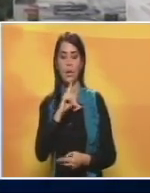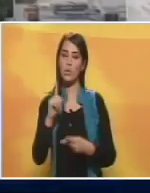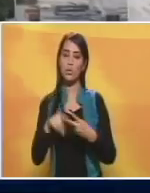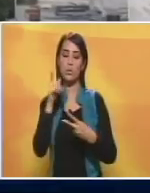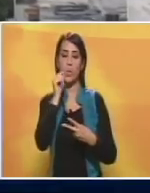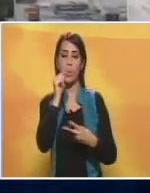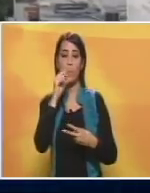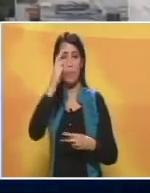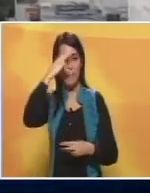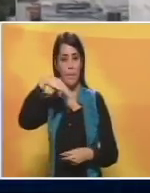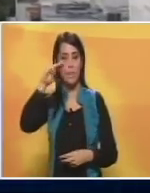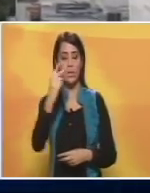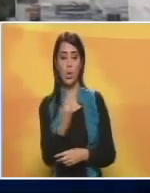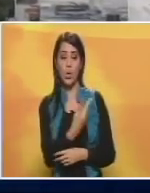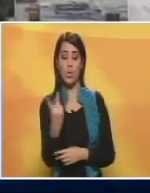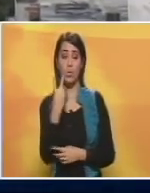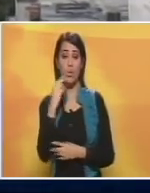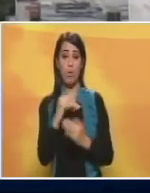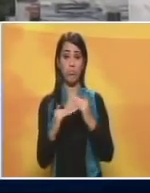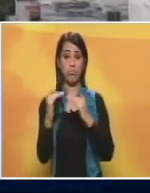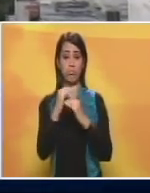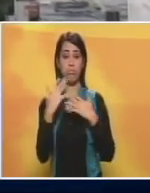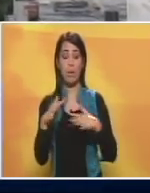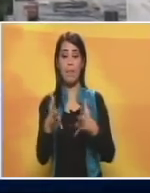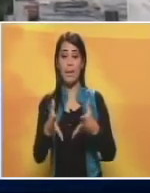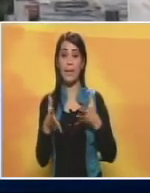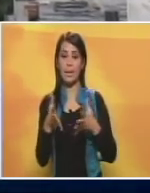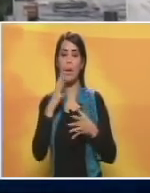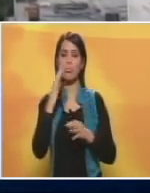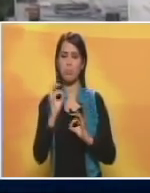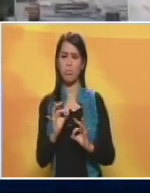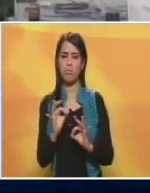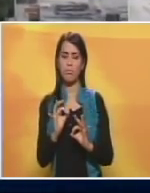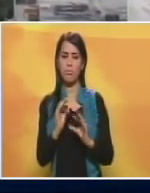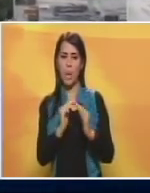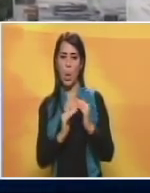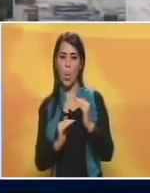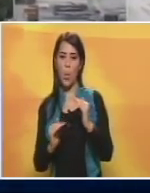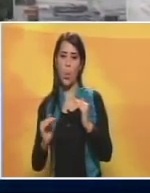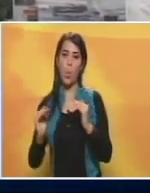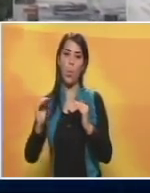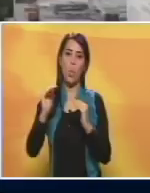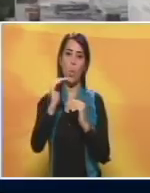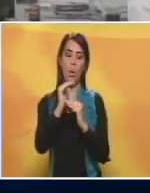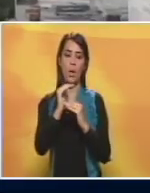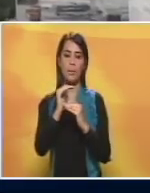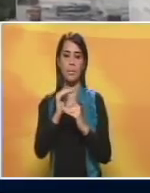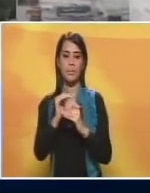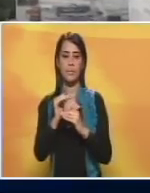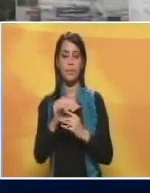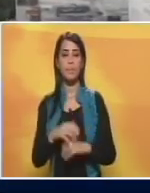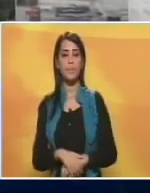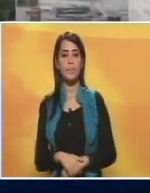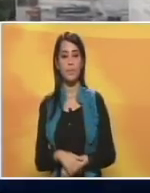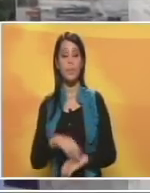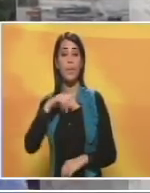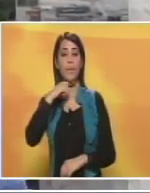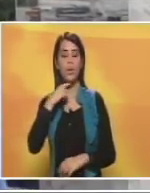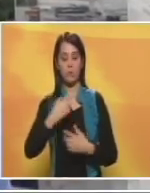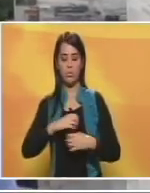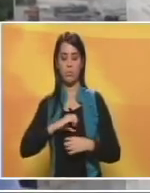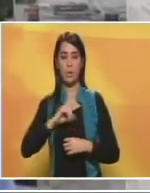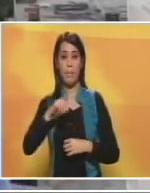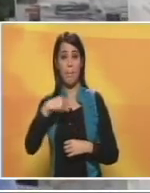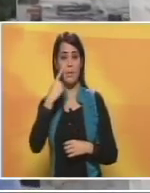ante México. Ambos por los cuartos de final. De ganar estarían asegurando el pase a el partido por la medalla de bronce. Mañana hay